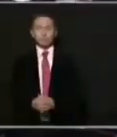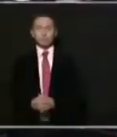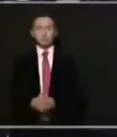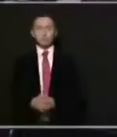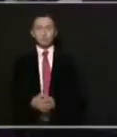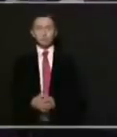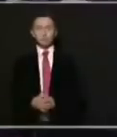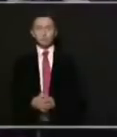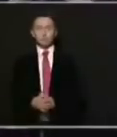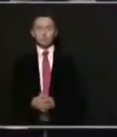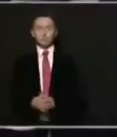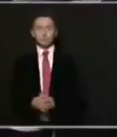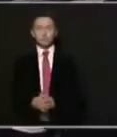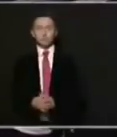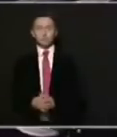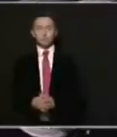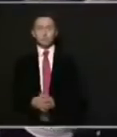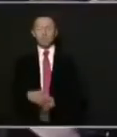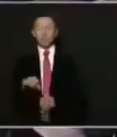Hoy